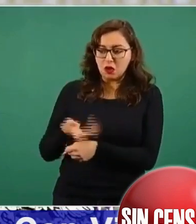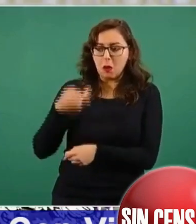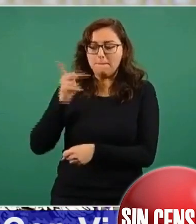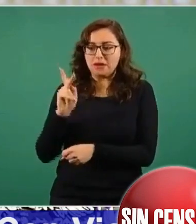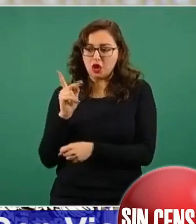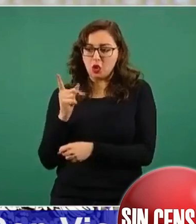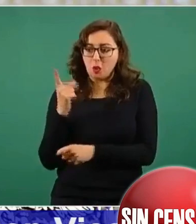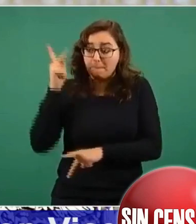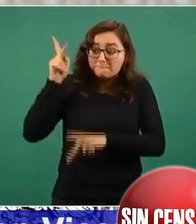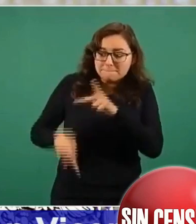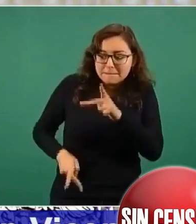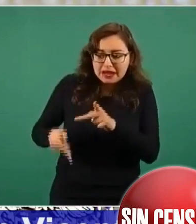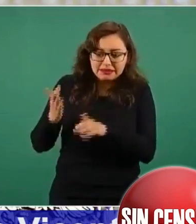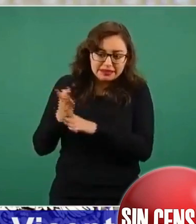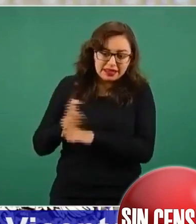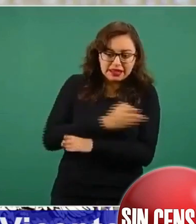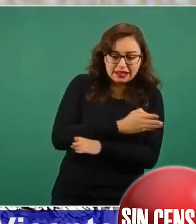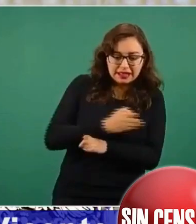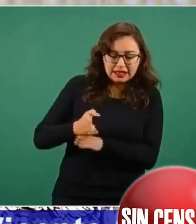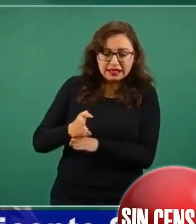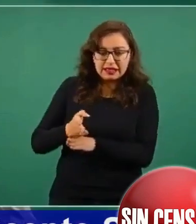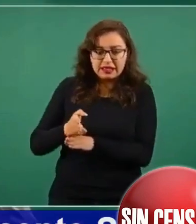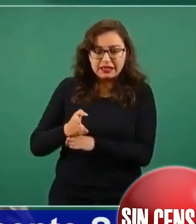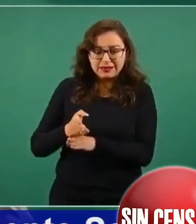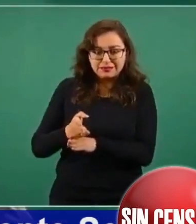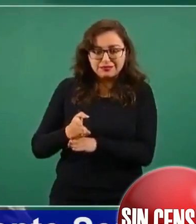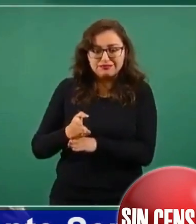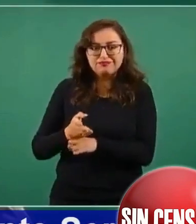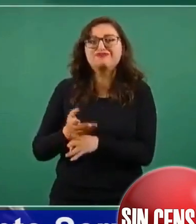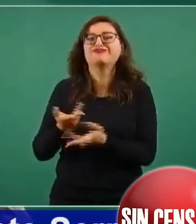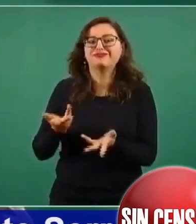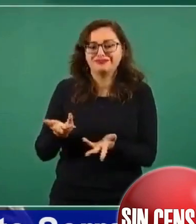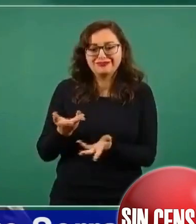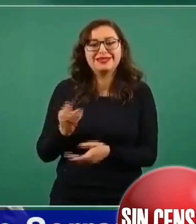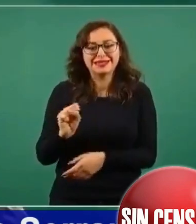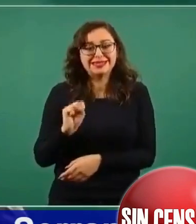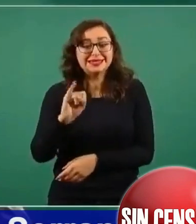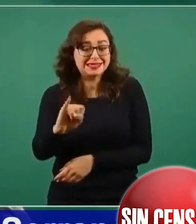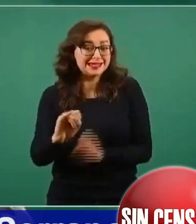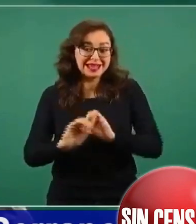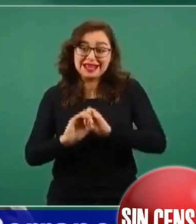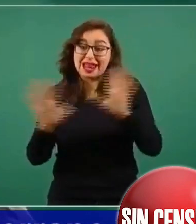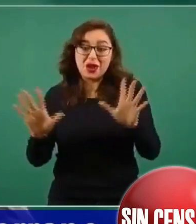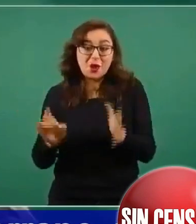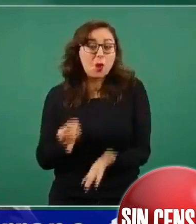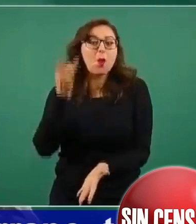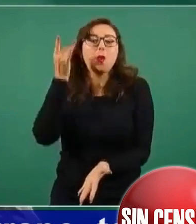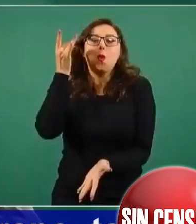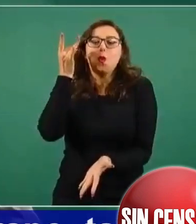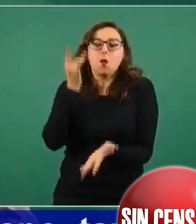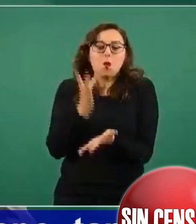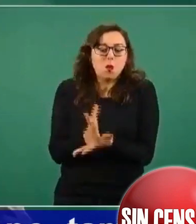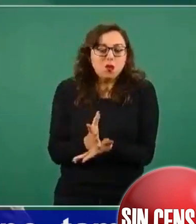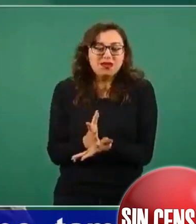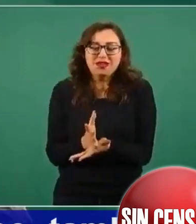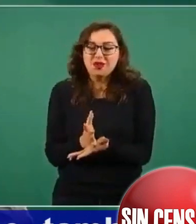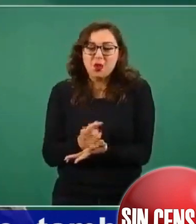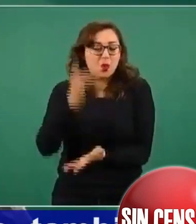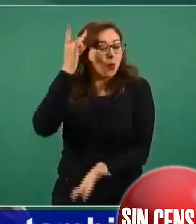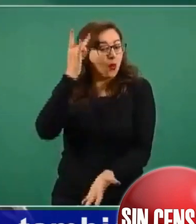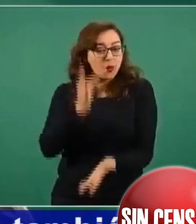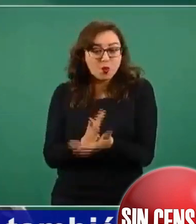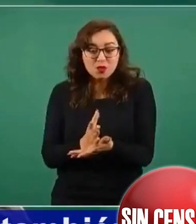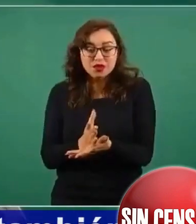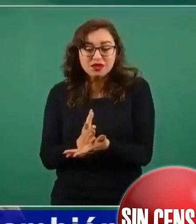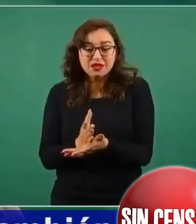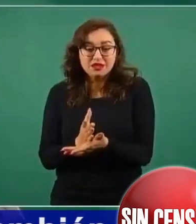Y la respuesta es, por supuesto que solamente se va a invalidar o que se pretendía invalidar